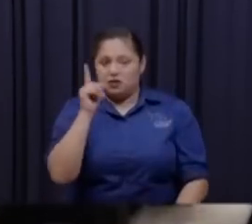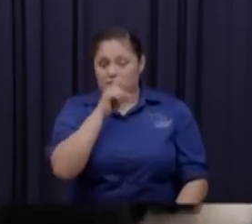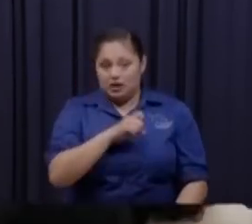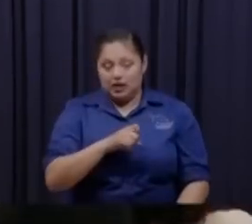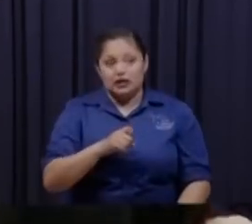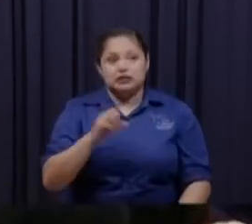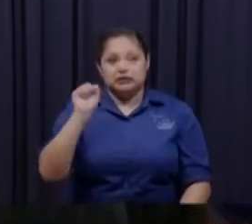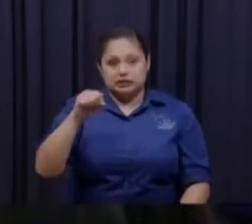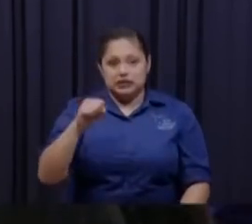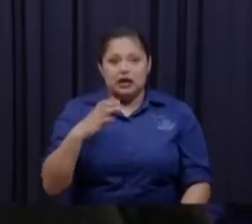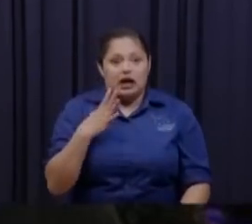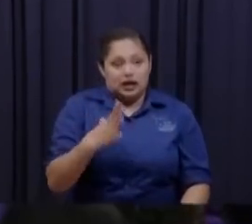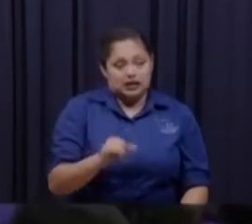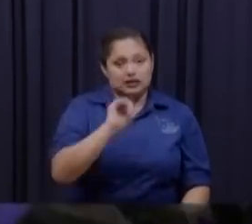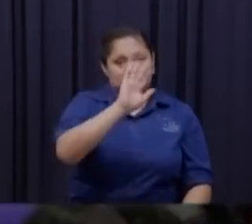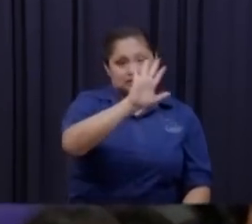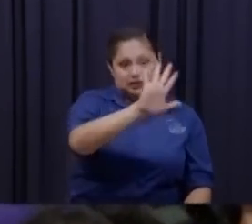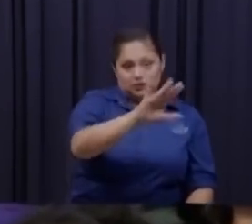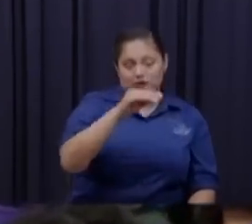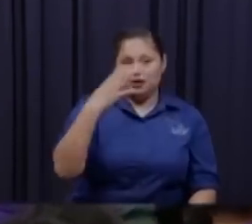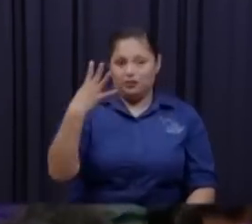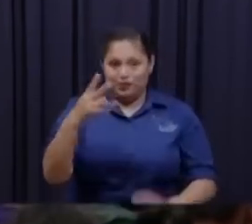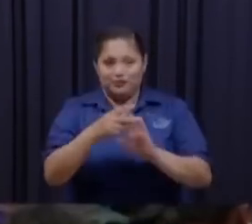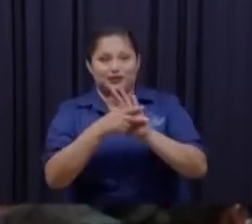¿50 y cuánto dijimos? 54.